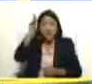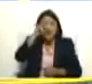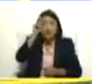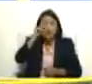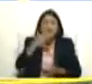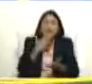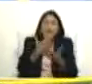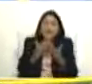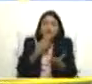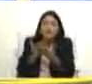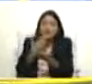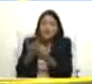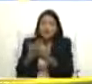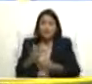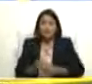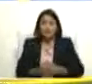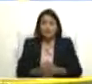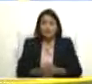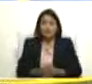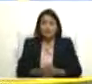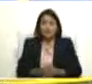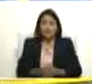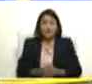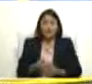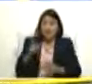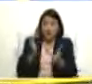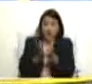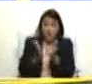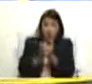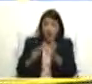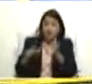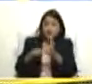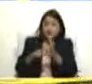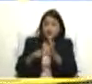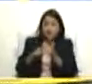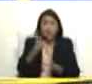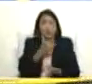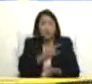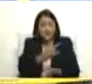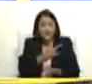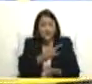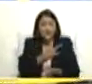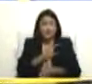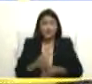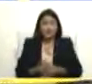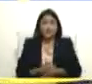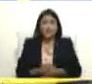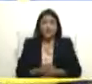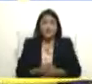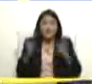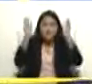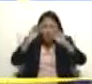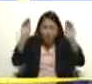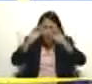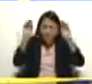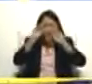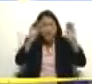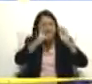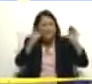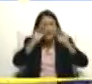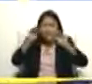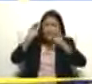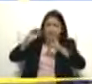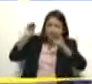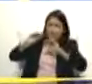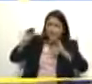y profesoras del país, porque desde las escuelas, desde los liceos, desde los colegios, desde las universidades, desde la academia,